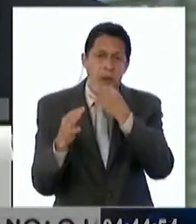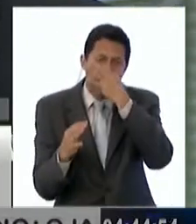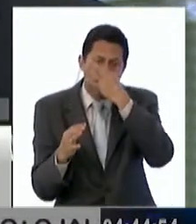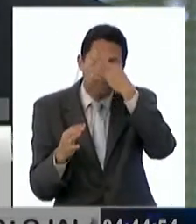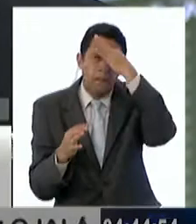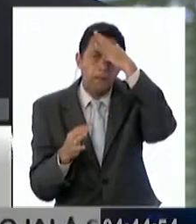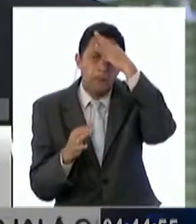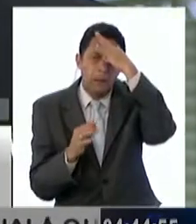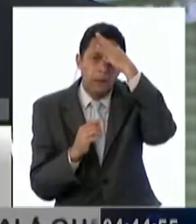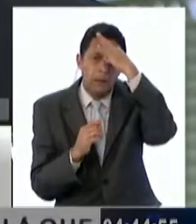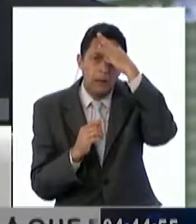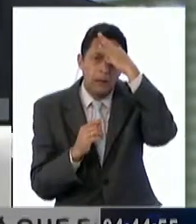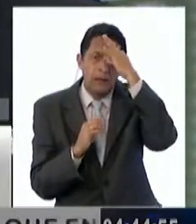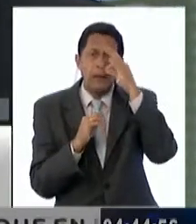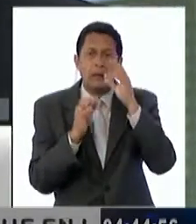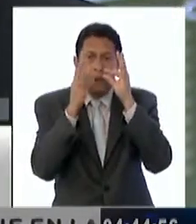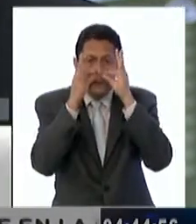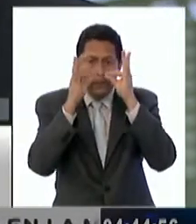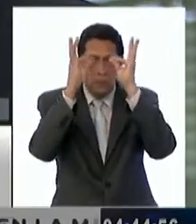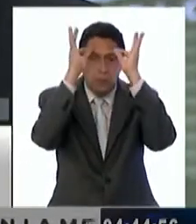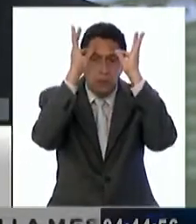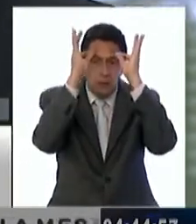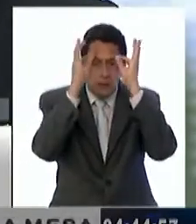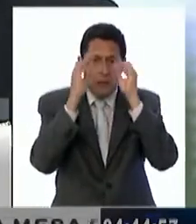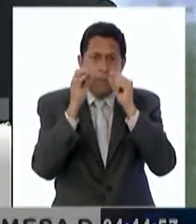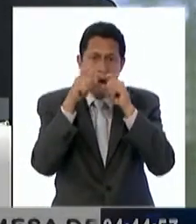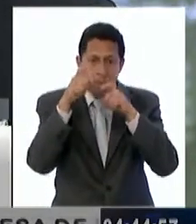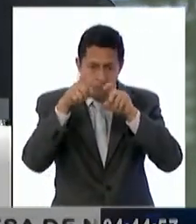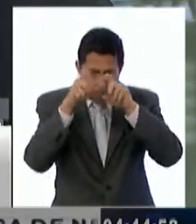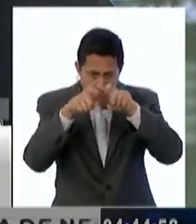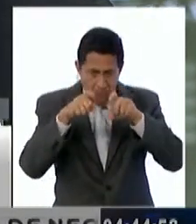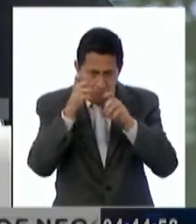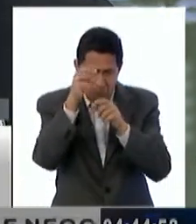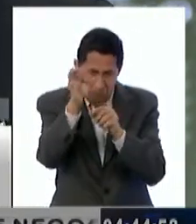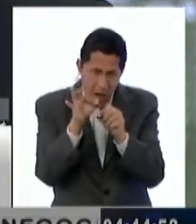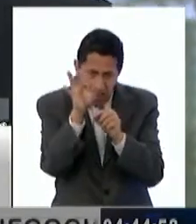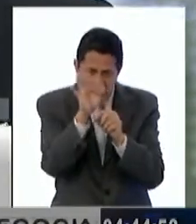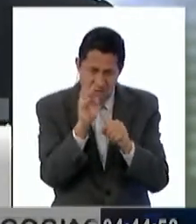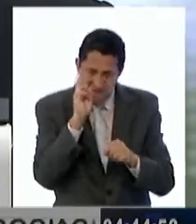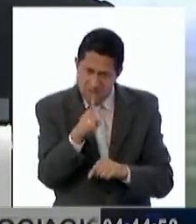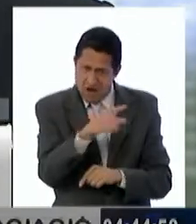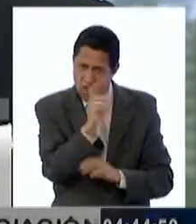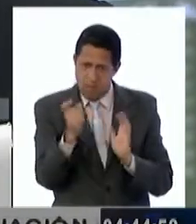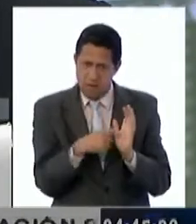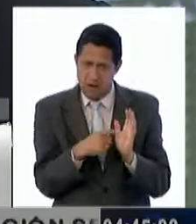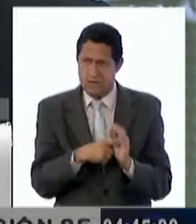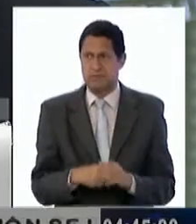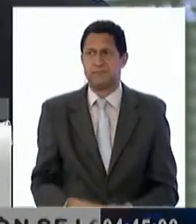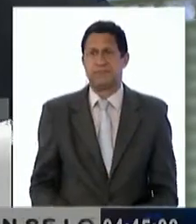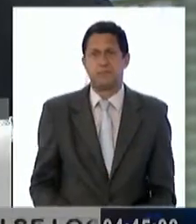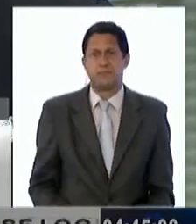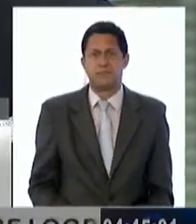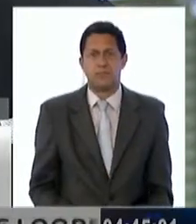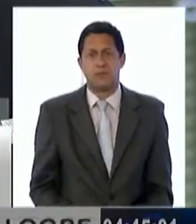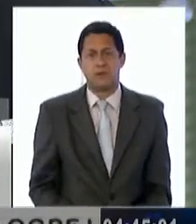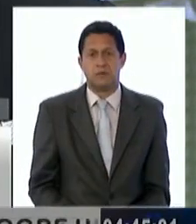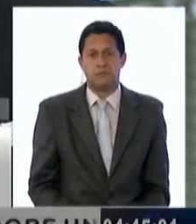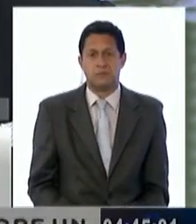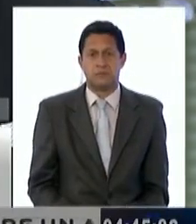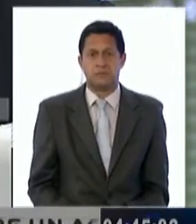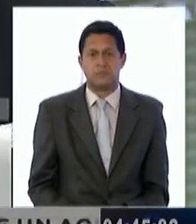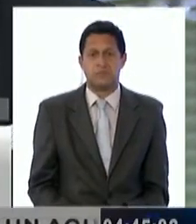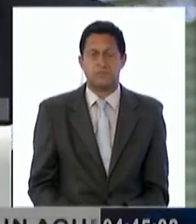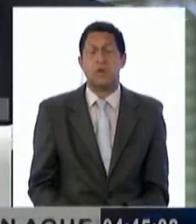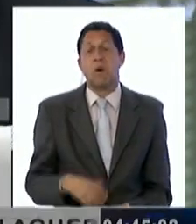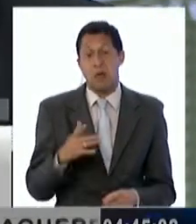levanta y se es que le thi thanh todas las estructuras nasales y hay una visión directa sobre los cambios que están haciendo pues es